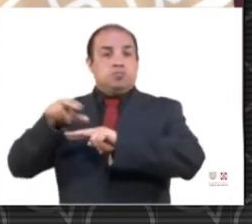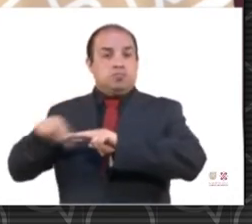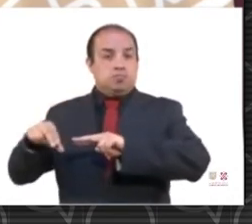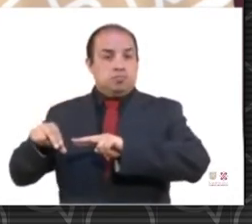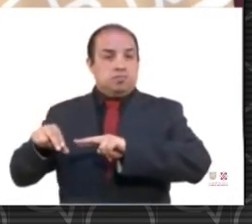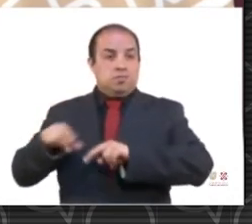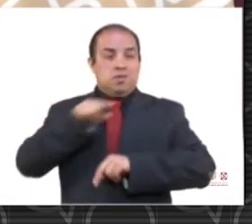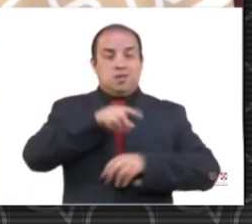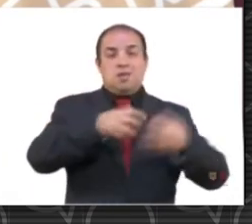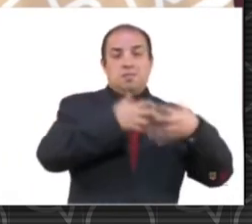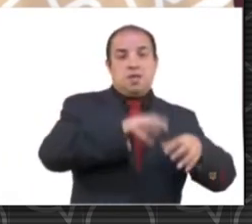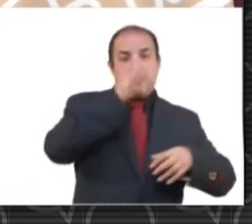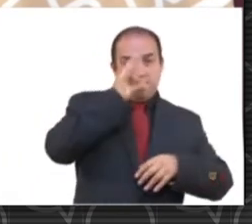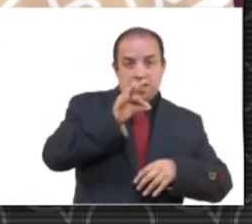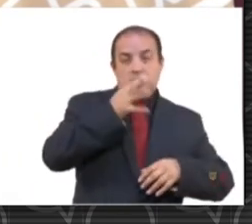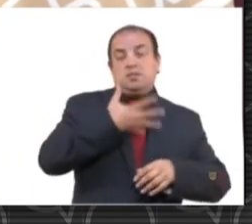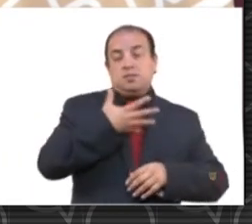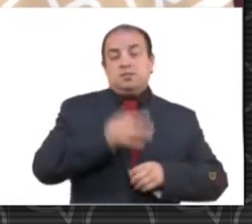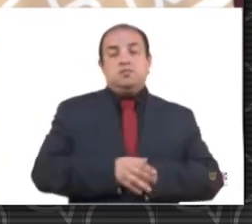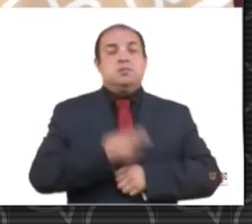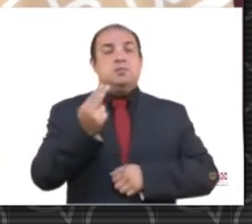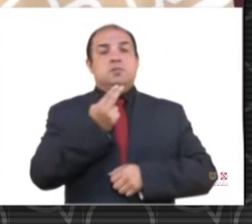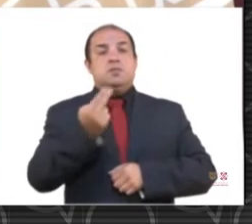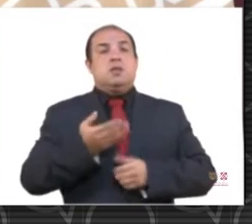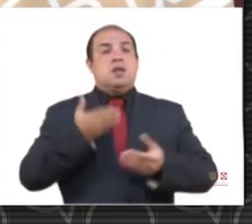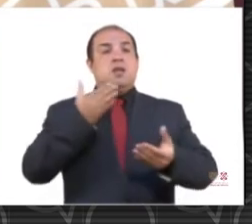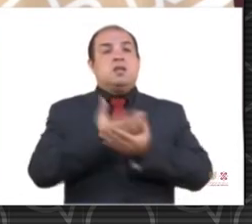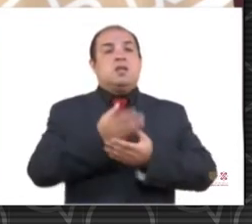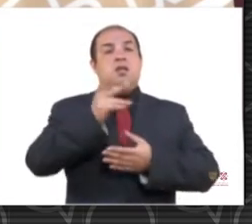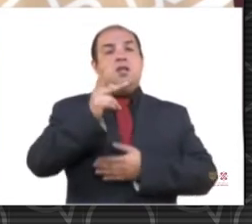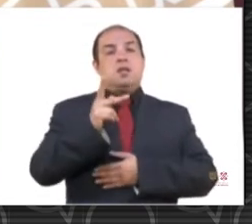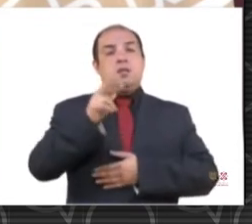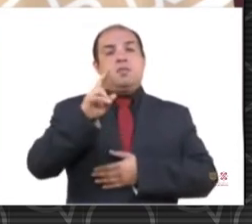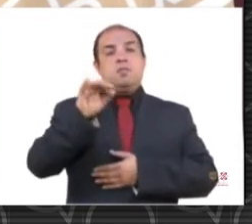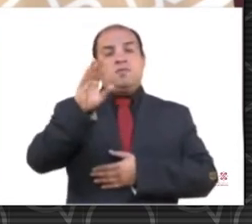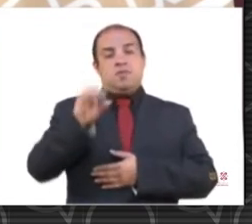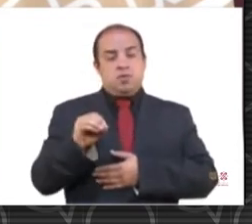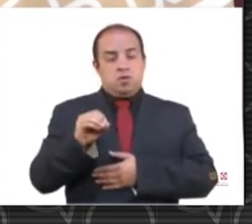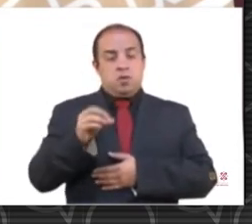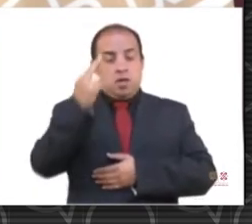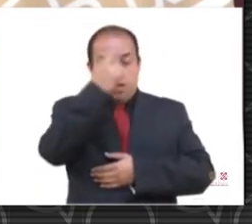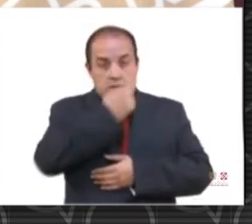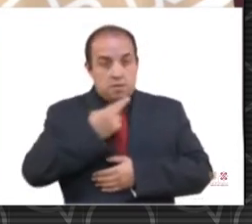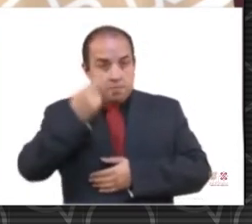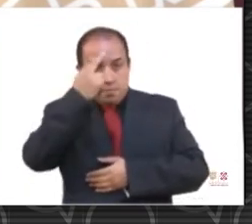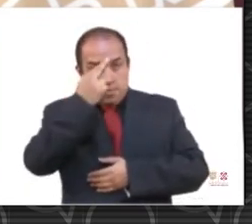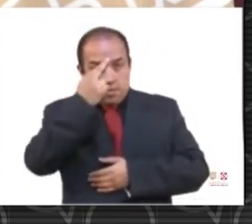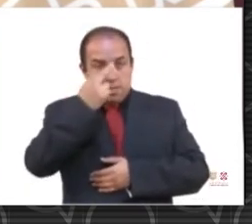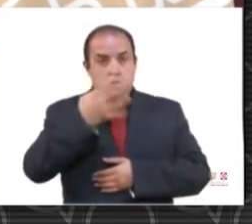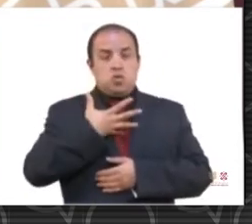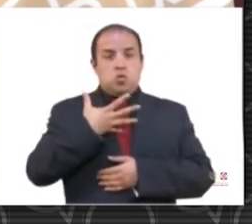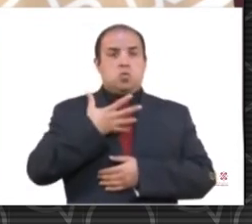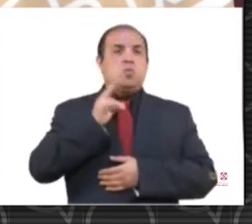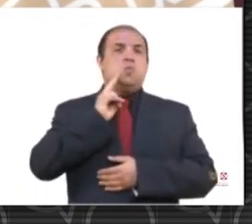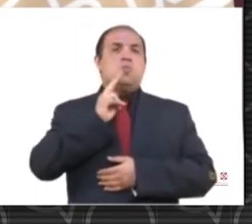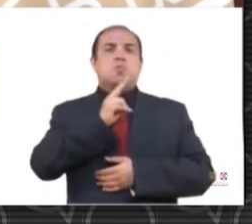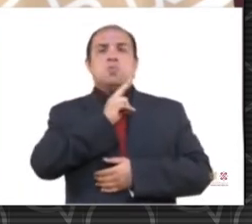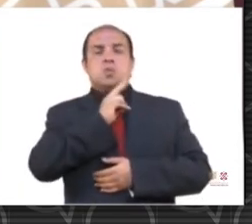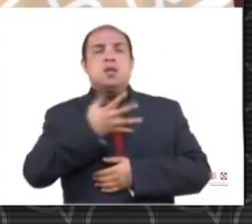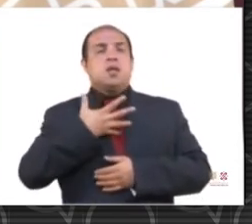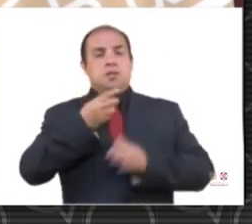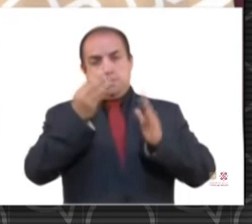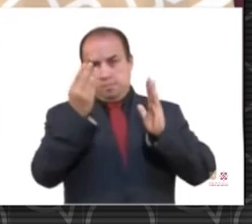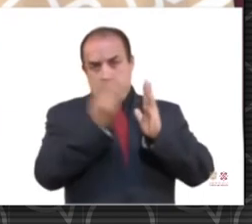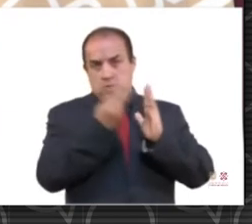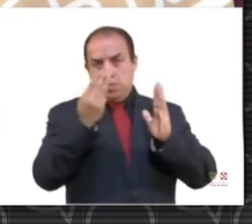tuvo fallas. Y ahí pues tiene que entrar la Profeco a revisar. Apareció en los medios que va a haber